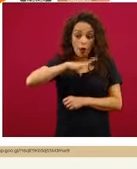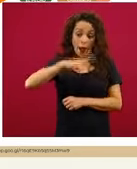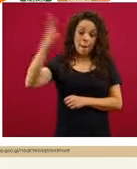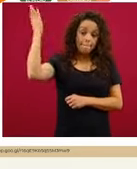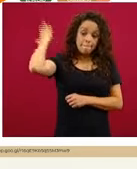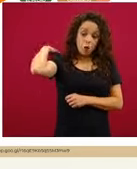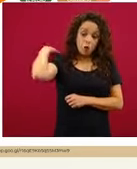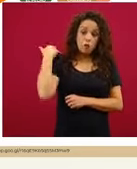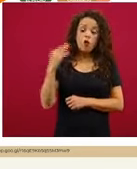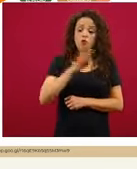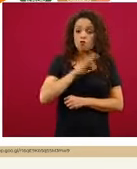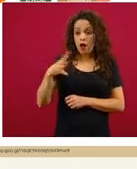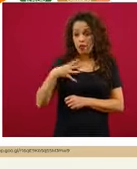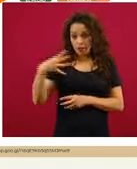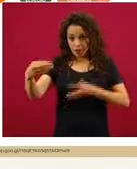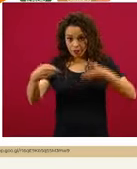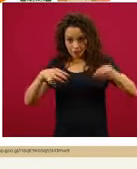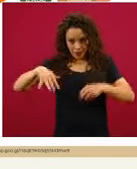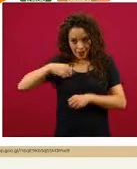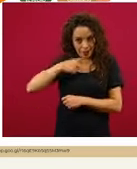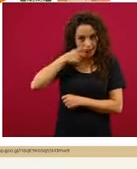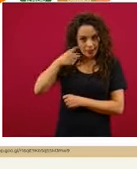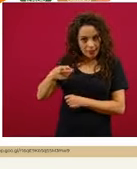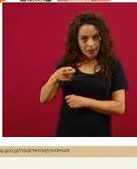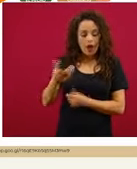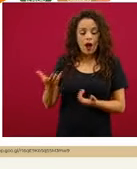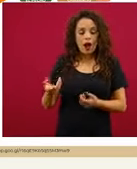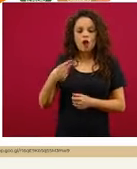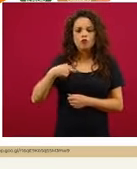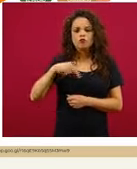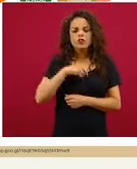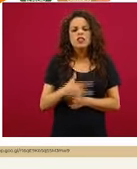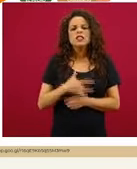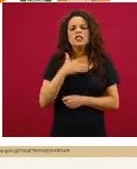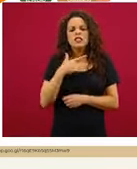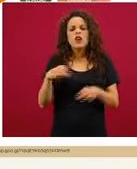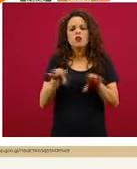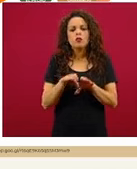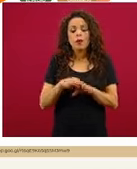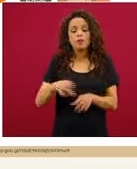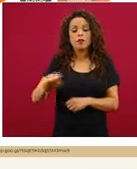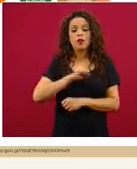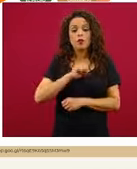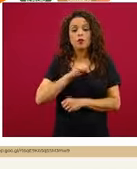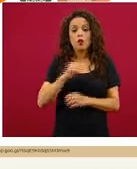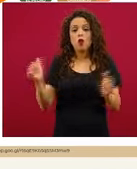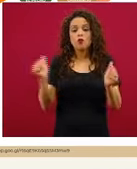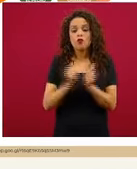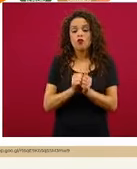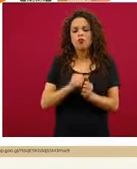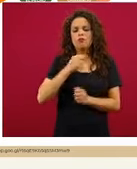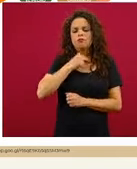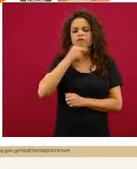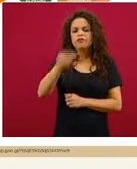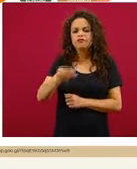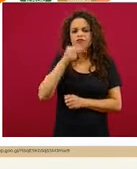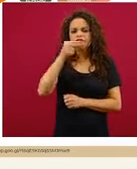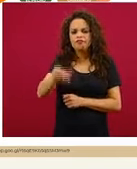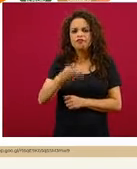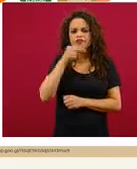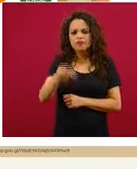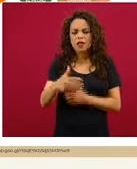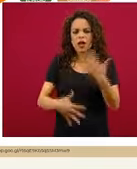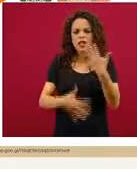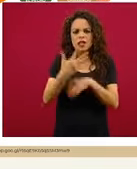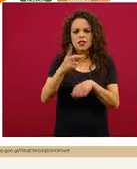se transmite. Nosotros vamos a presentar tos con flema de más de 15 días. Yo puedo tener